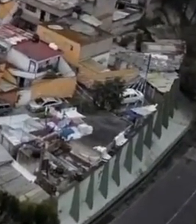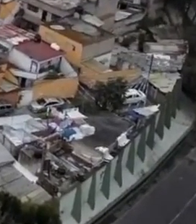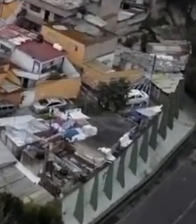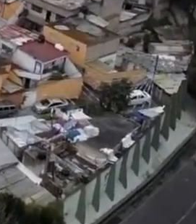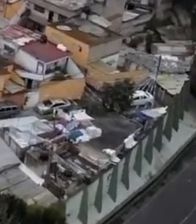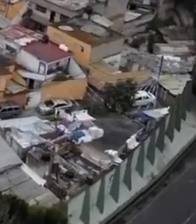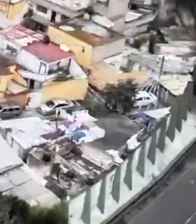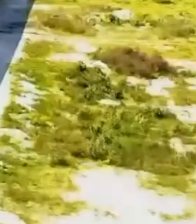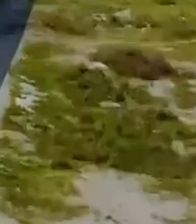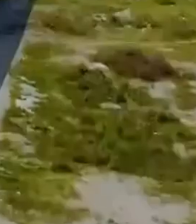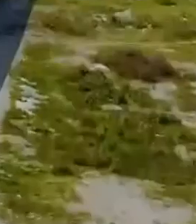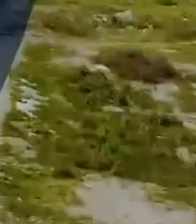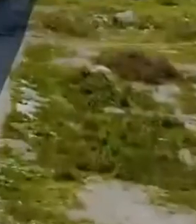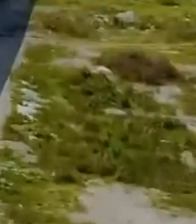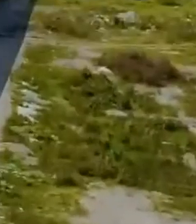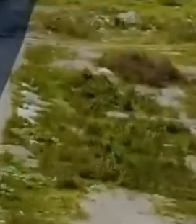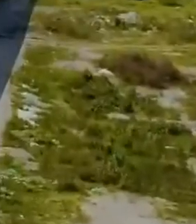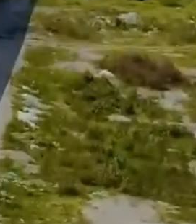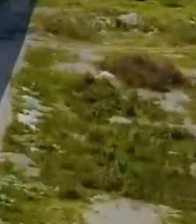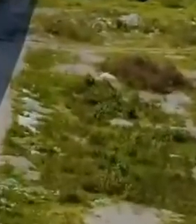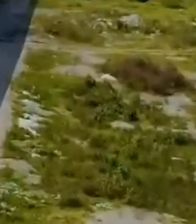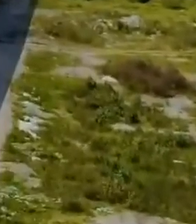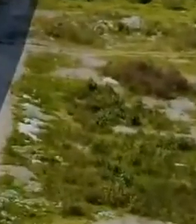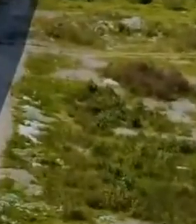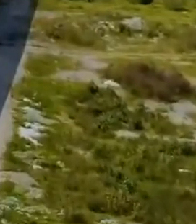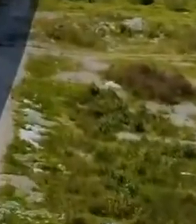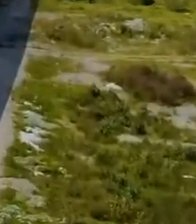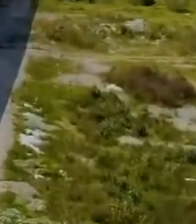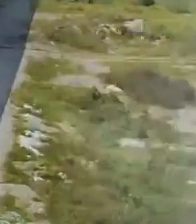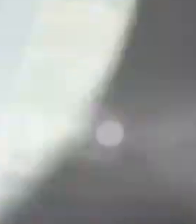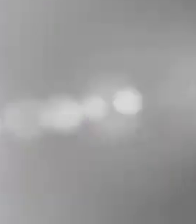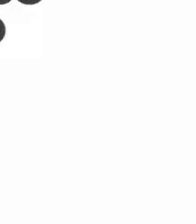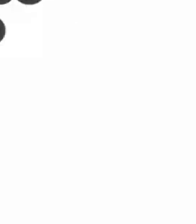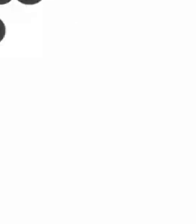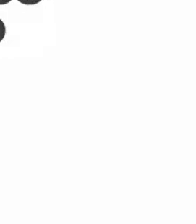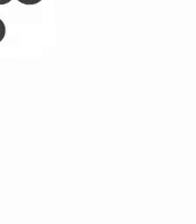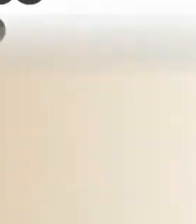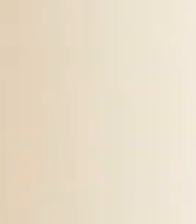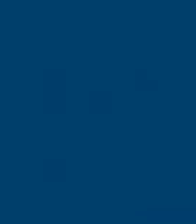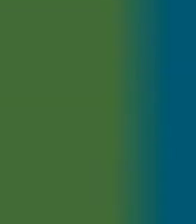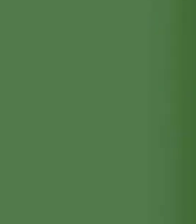esta estación. Secretaría de Comunicaciones y Transportes.